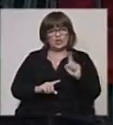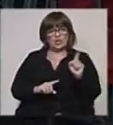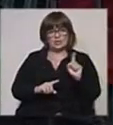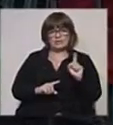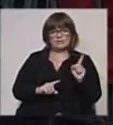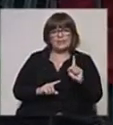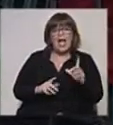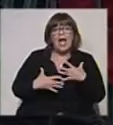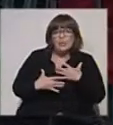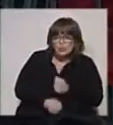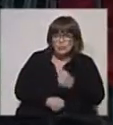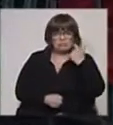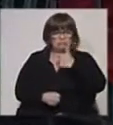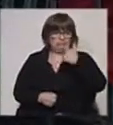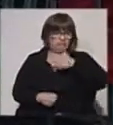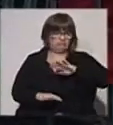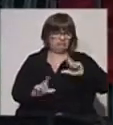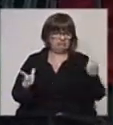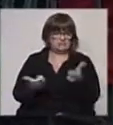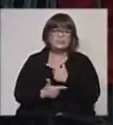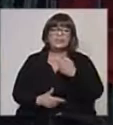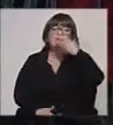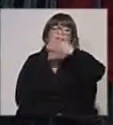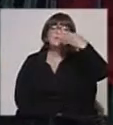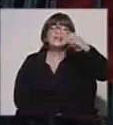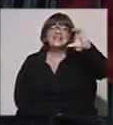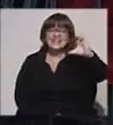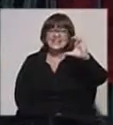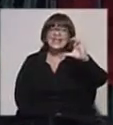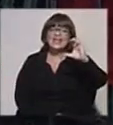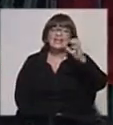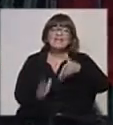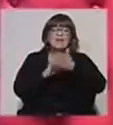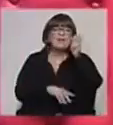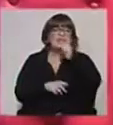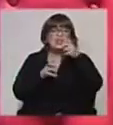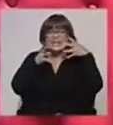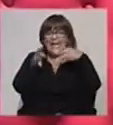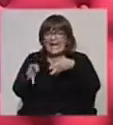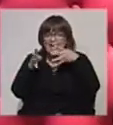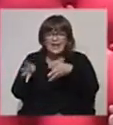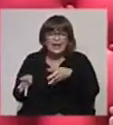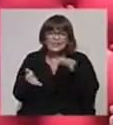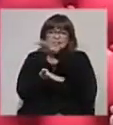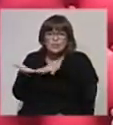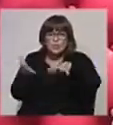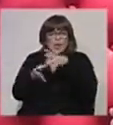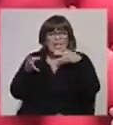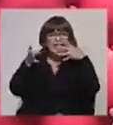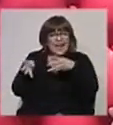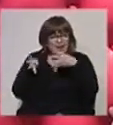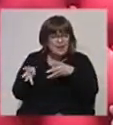muy angustiada con eso. La BBC tiene corresponsales de guerra, ¿no? O sea, la BBC tiene periodistas en zonas de conflicto